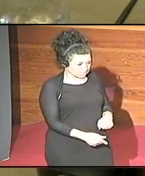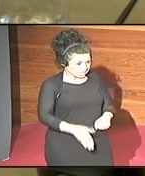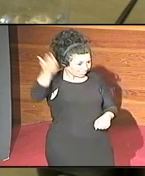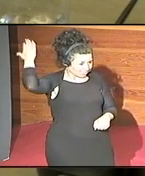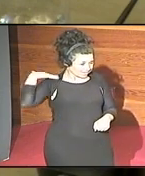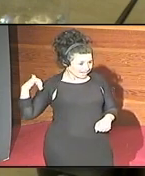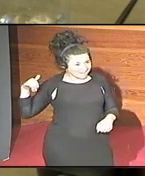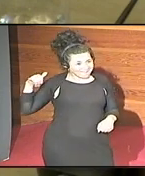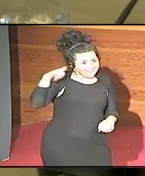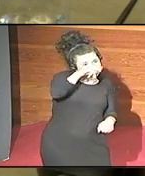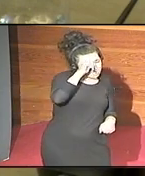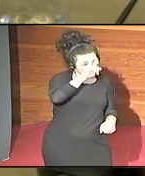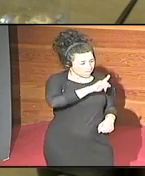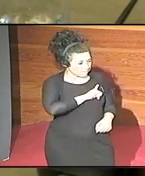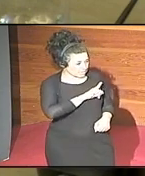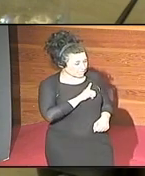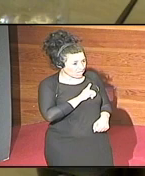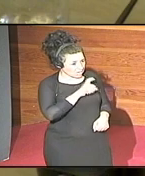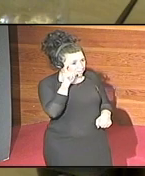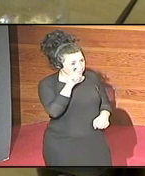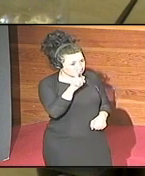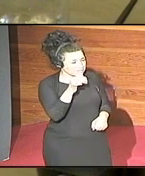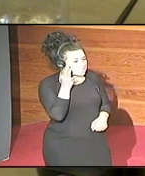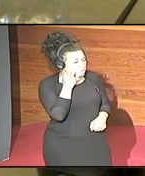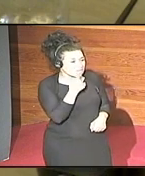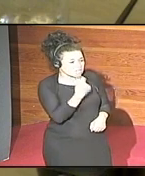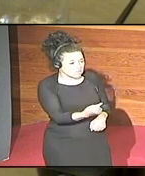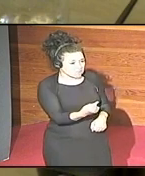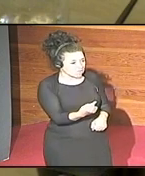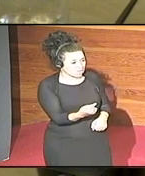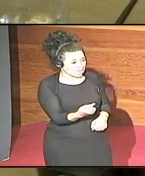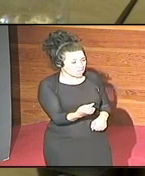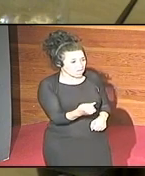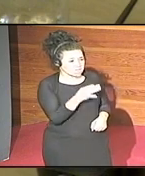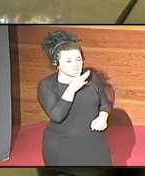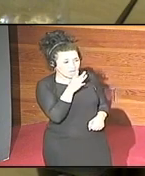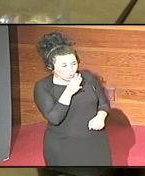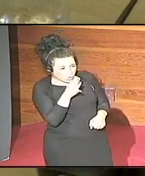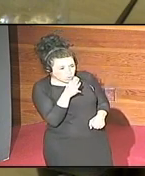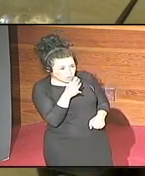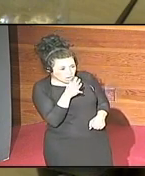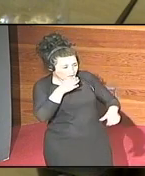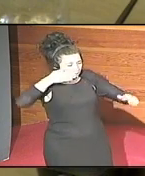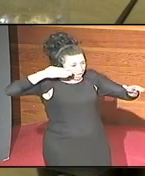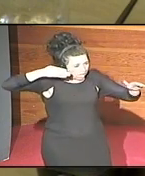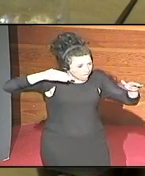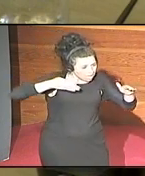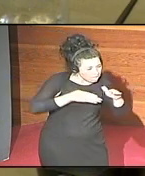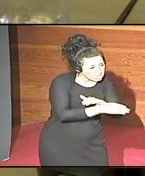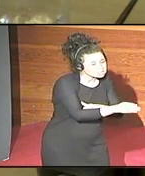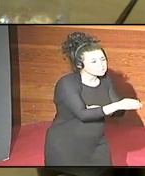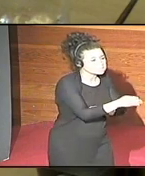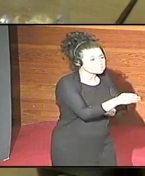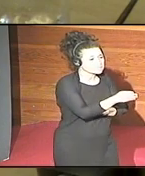militares y la maestra va diciendo y ahora entra